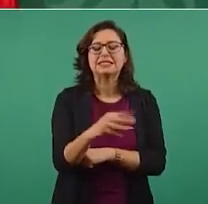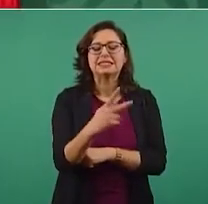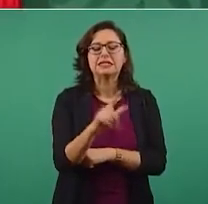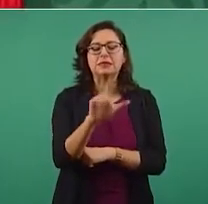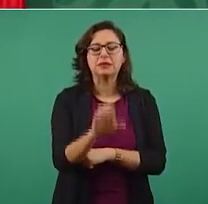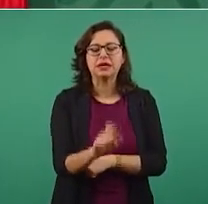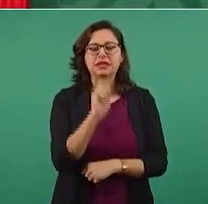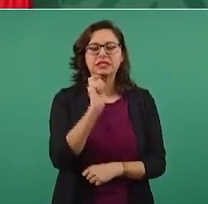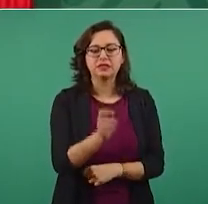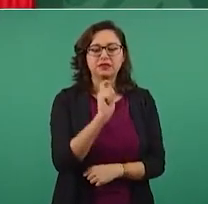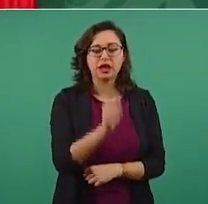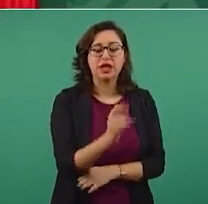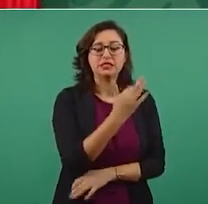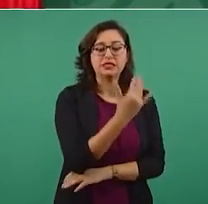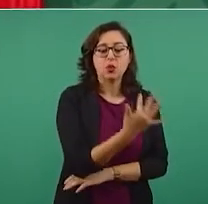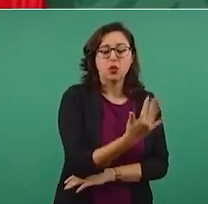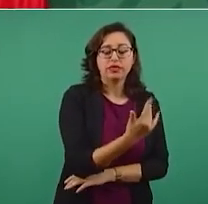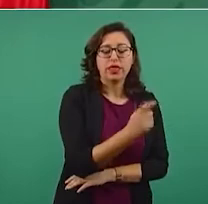la mitad más uno.